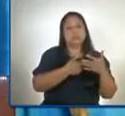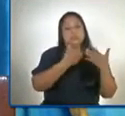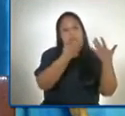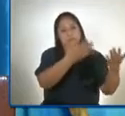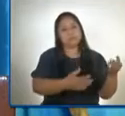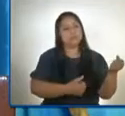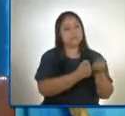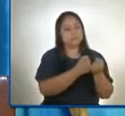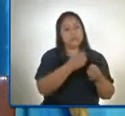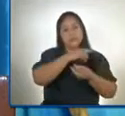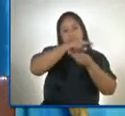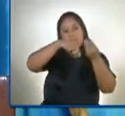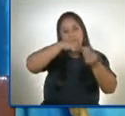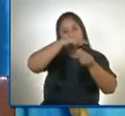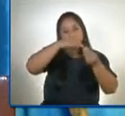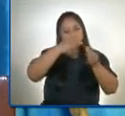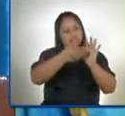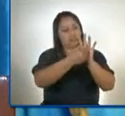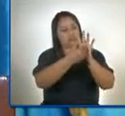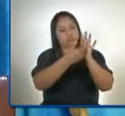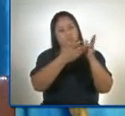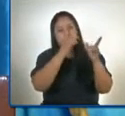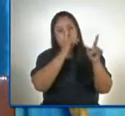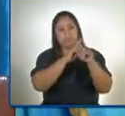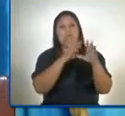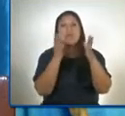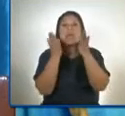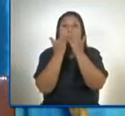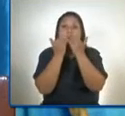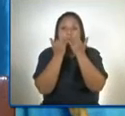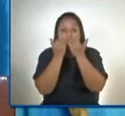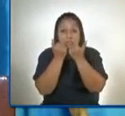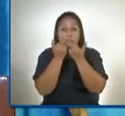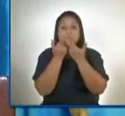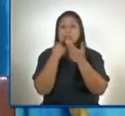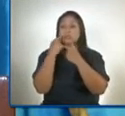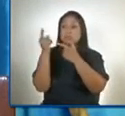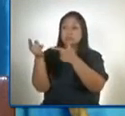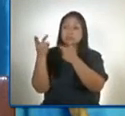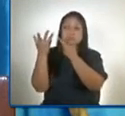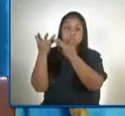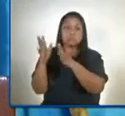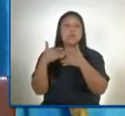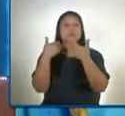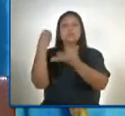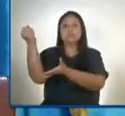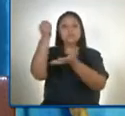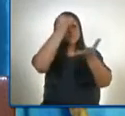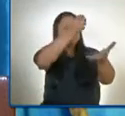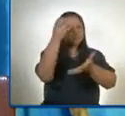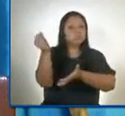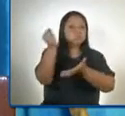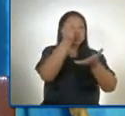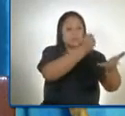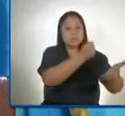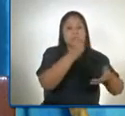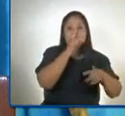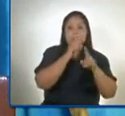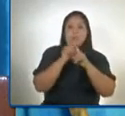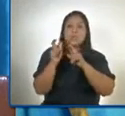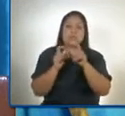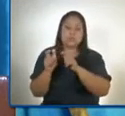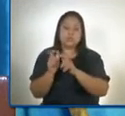resultan afectadas y también en el caso de los alimentos, por ejemplo, que también se entregan a las personas. Tenemos en el caso de